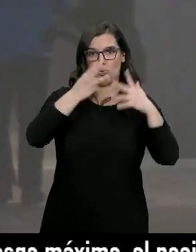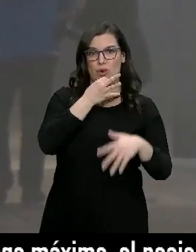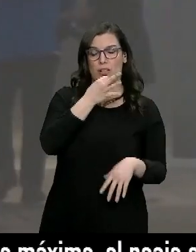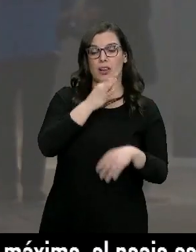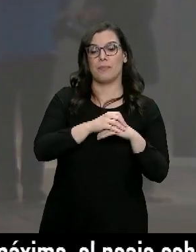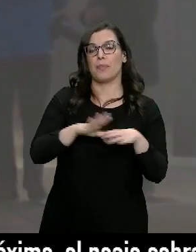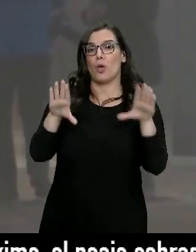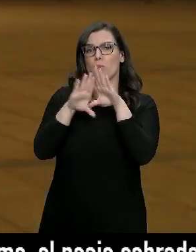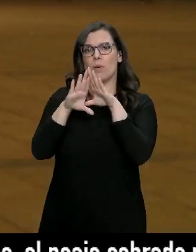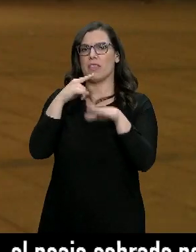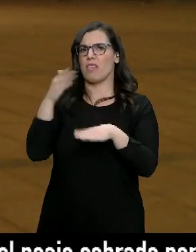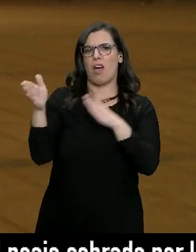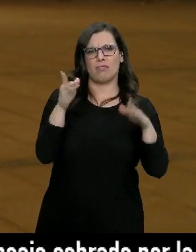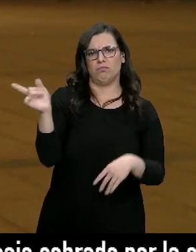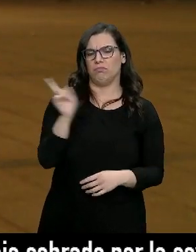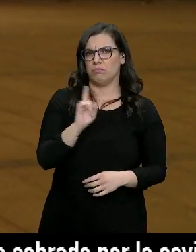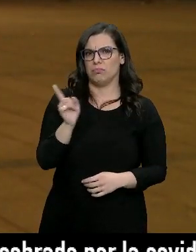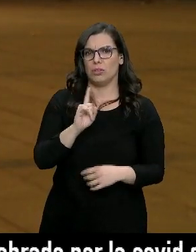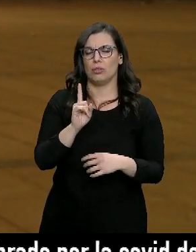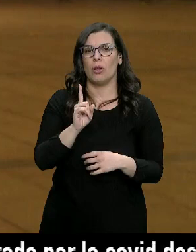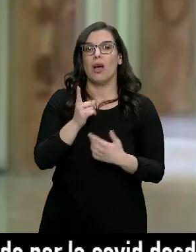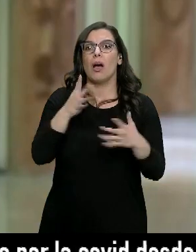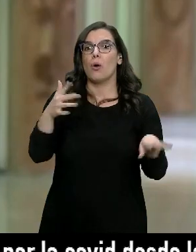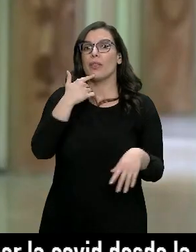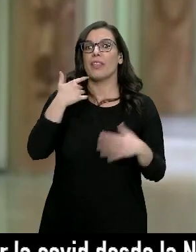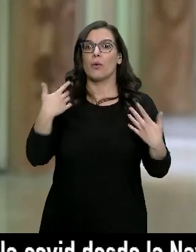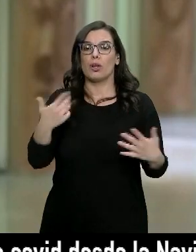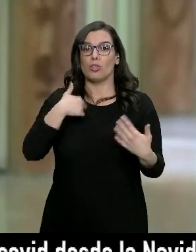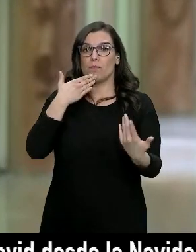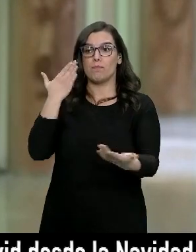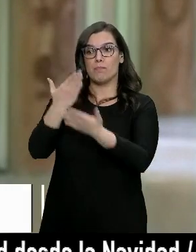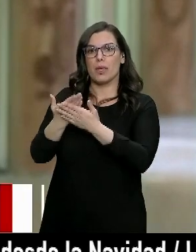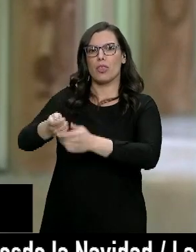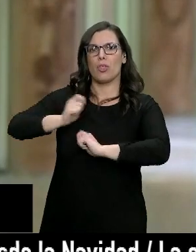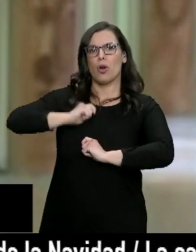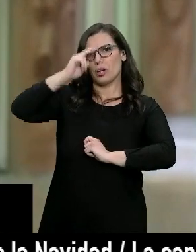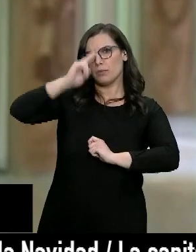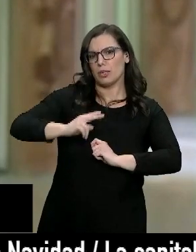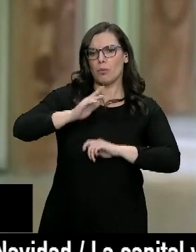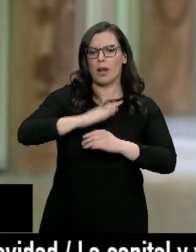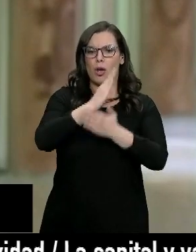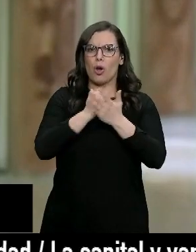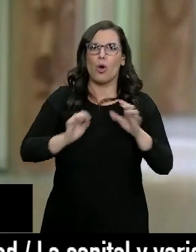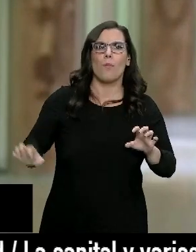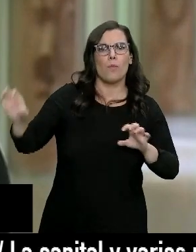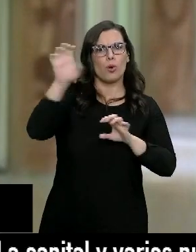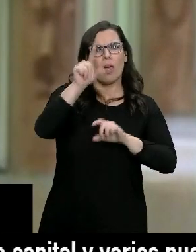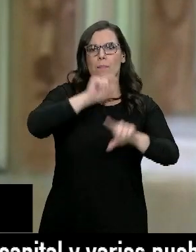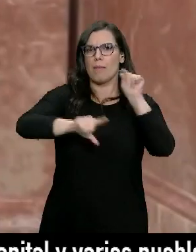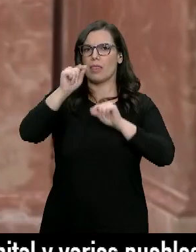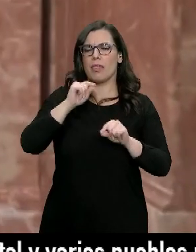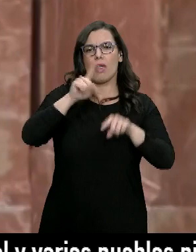la Comunidad de Madrid descarta adelantar el toque de queda, aunque dice: Lo que pido es el respeto para que cada comunidad autónoma aplique las medidas que